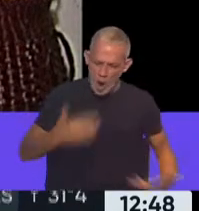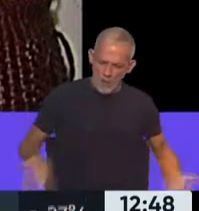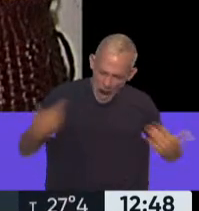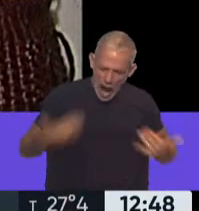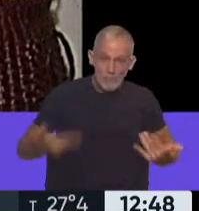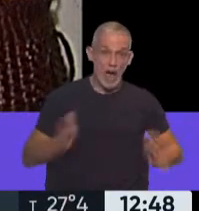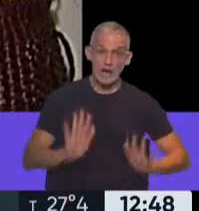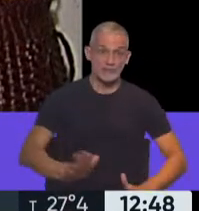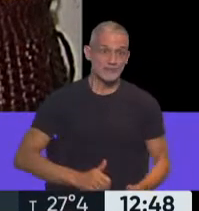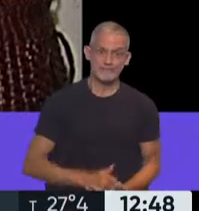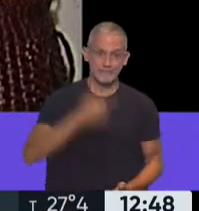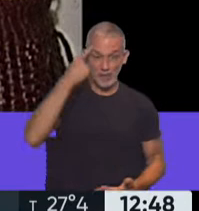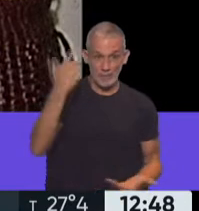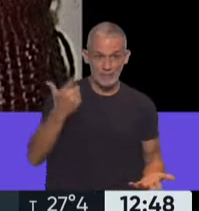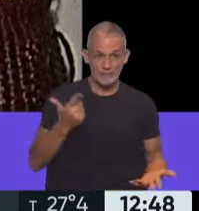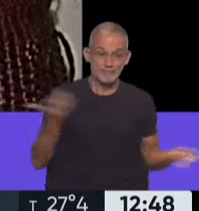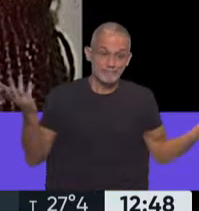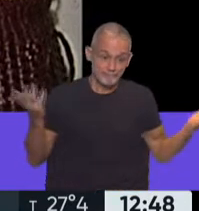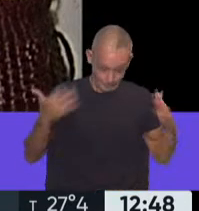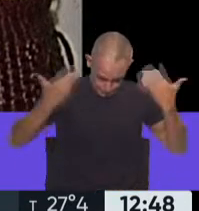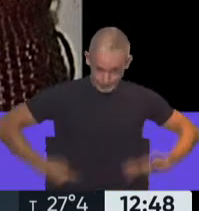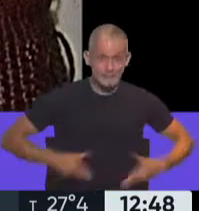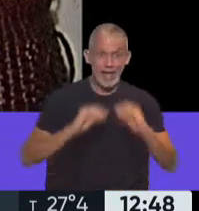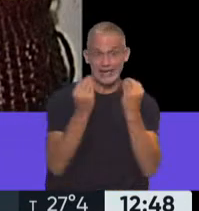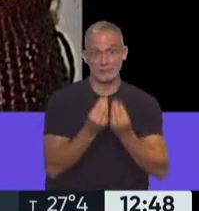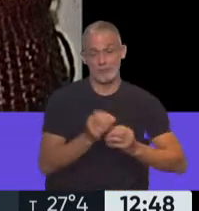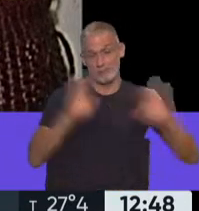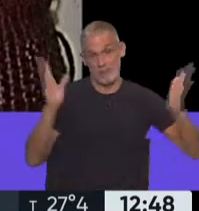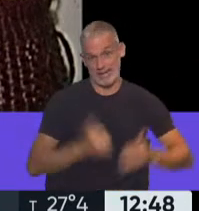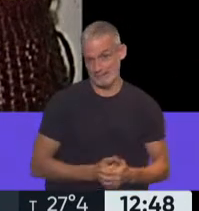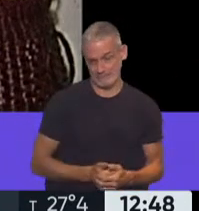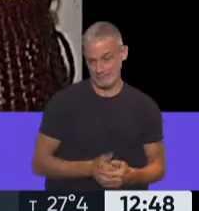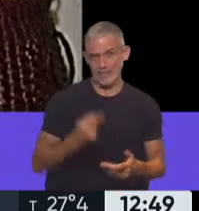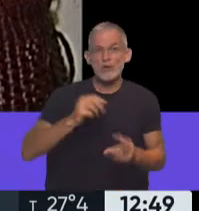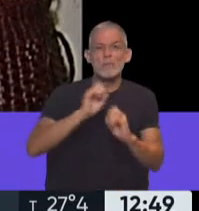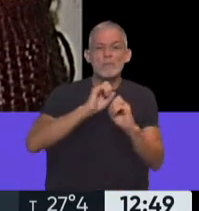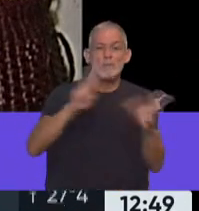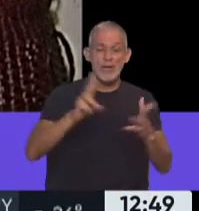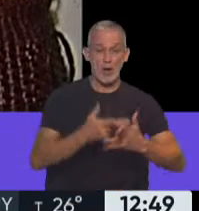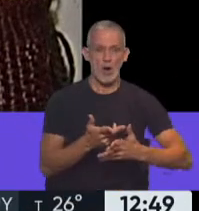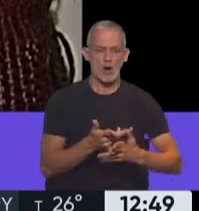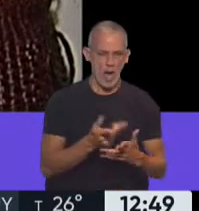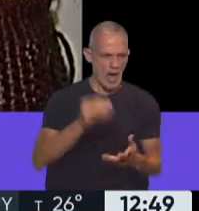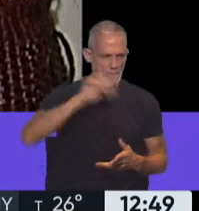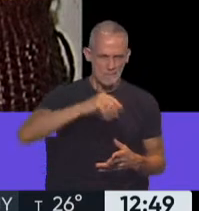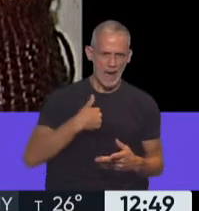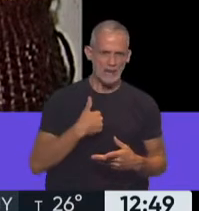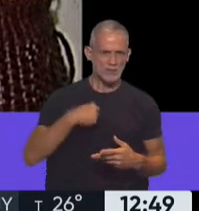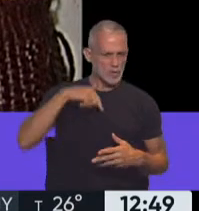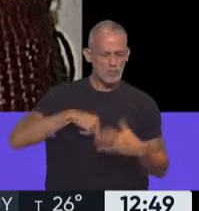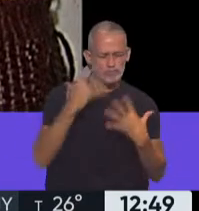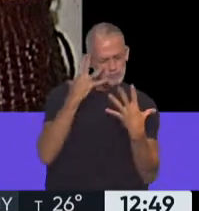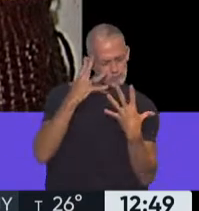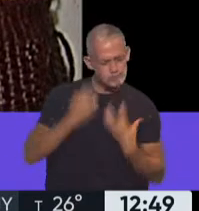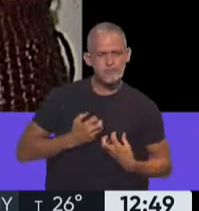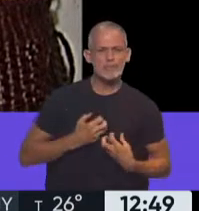creencias que no nos dieron ningún resultado sino que llegamos a agudizar me me agudizaron a mí en una profunda depresión